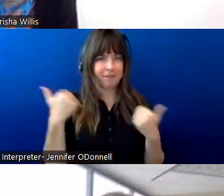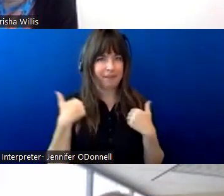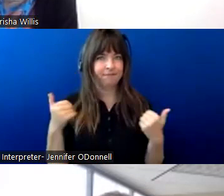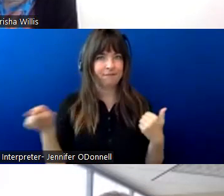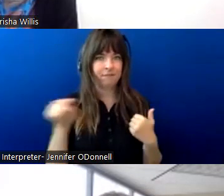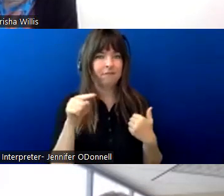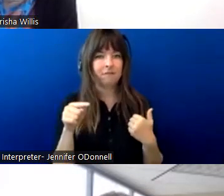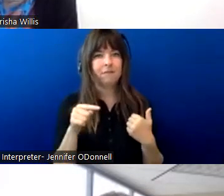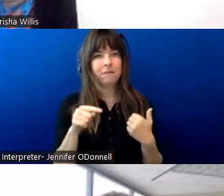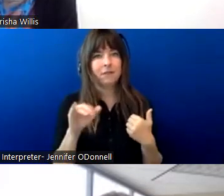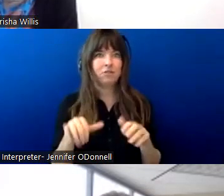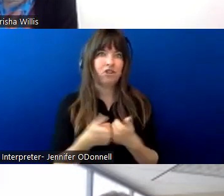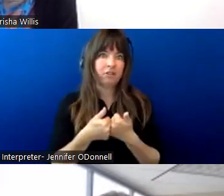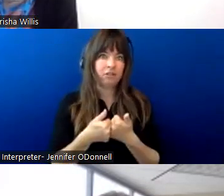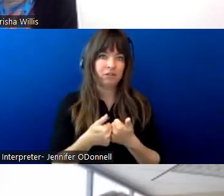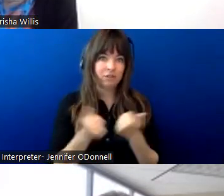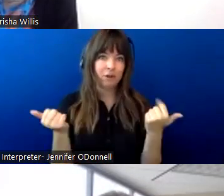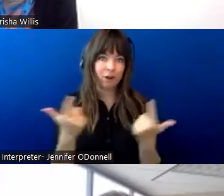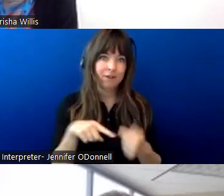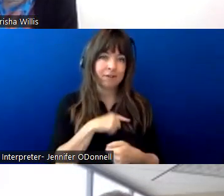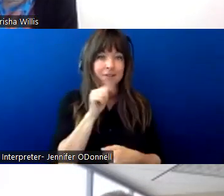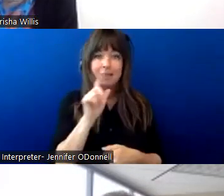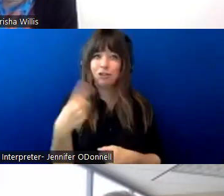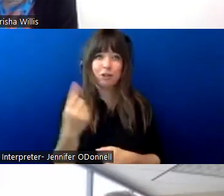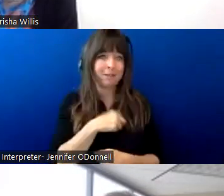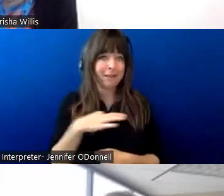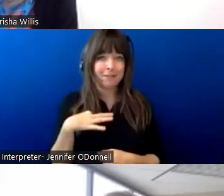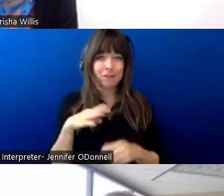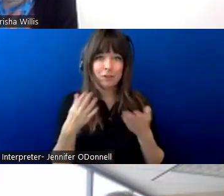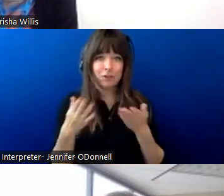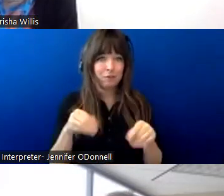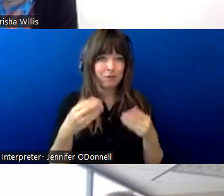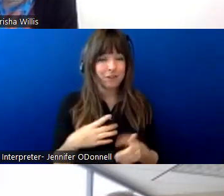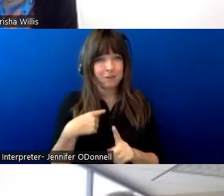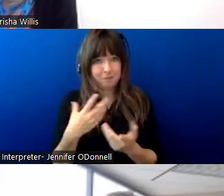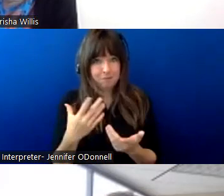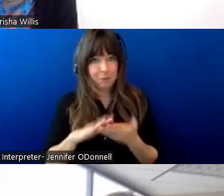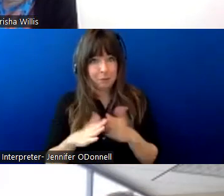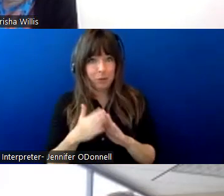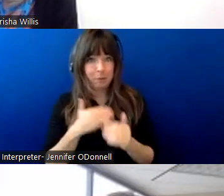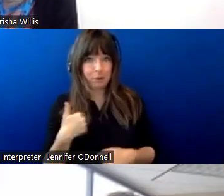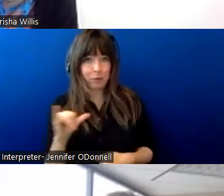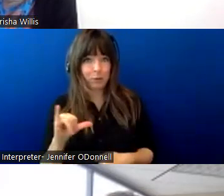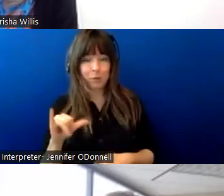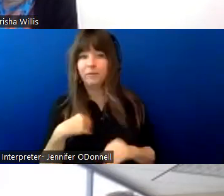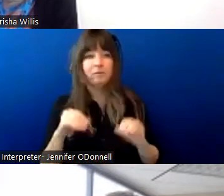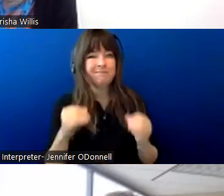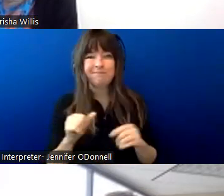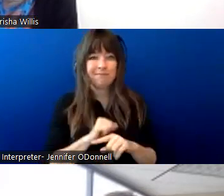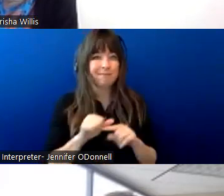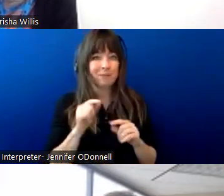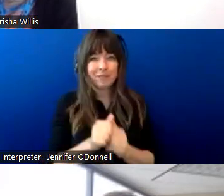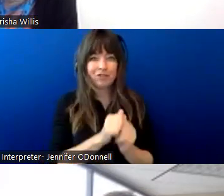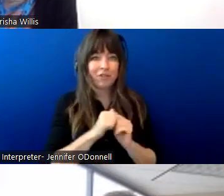existen y los cambios en todos nosotros, y no solamente, pero también las comunidades, si no tenemos la oportunidad de